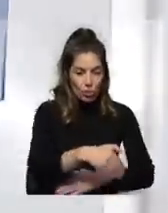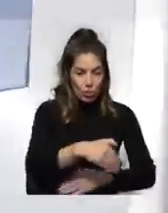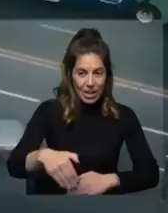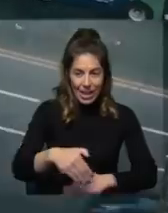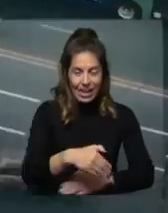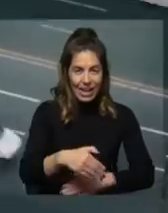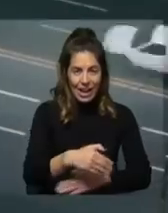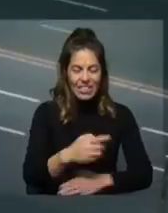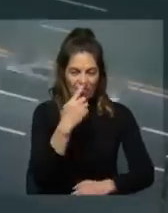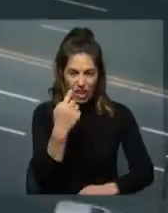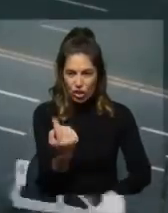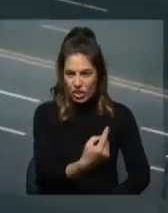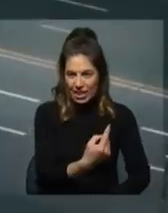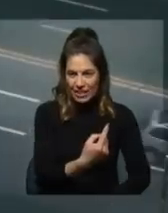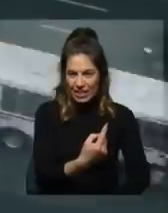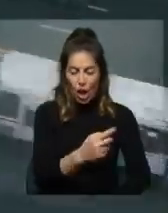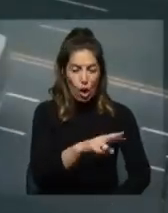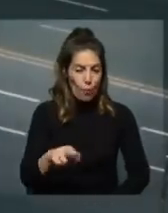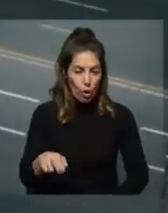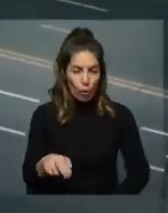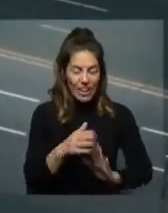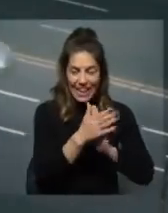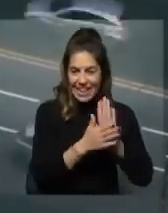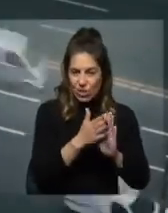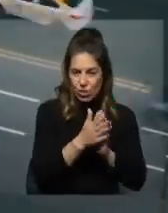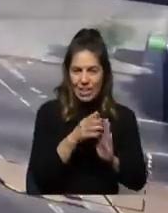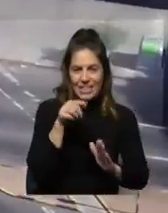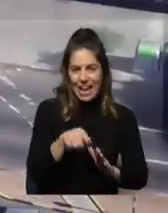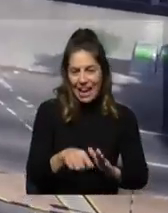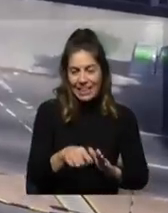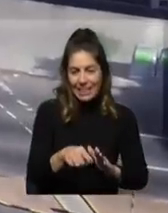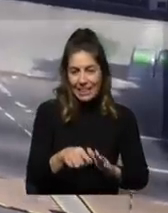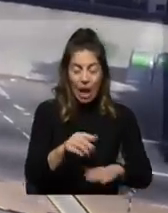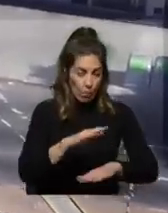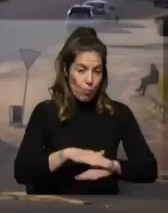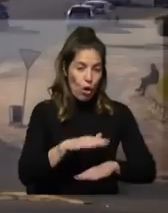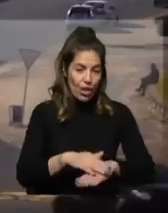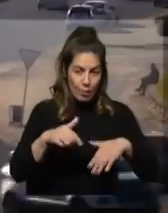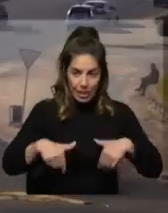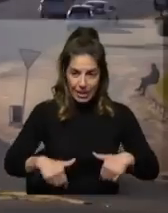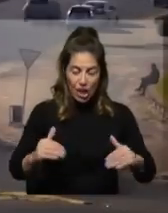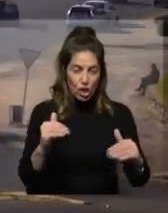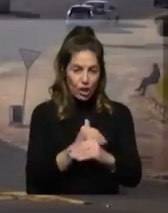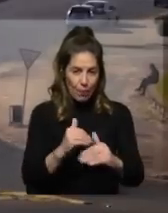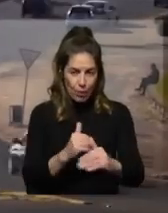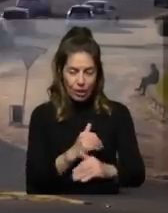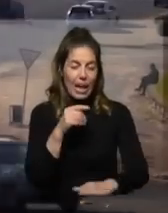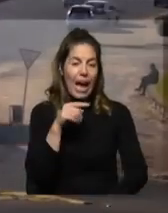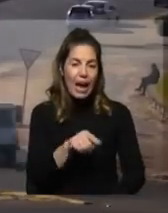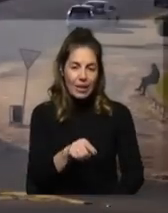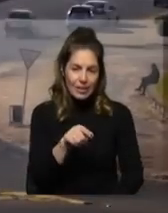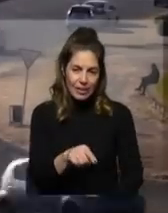de alta velocidad como son las rutas nacionales en las cuales tiene la competencia el Ministerio de transporte de obras públicas y allí